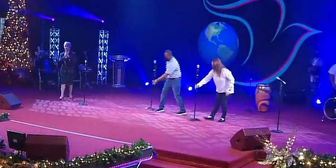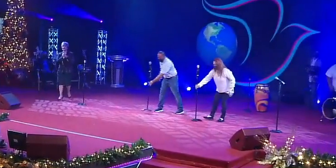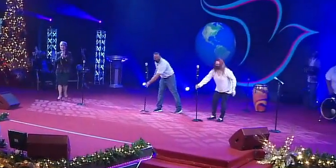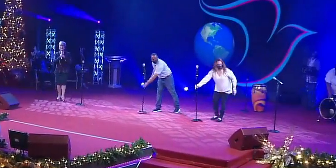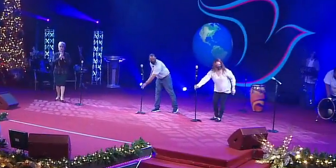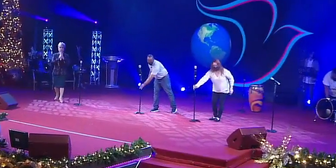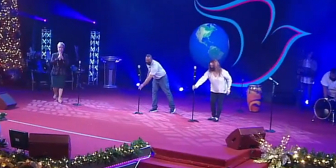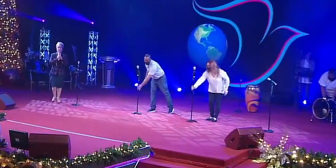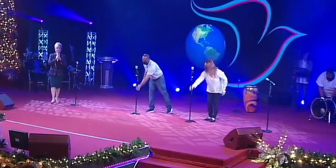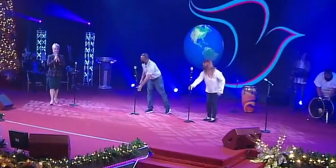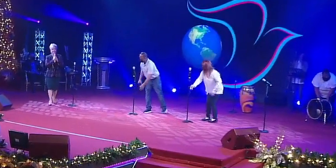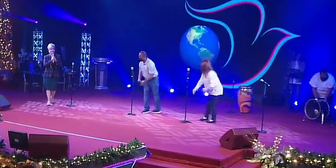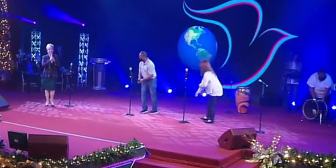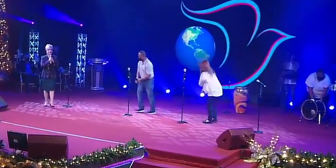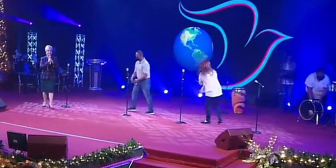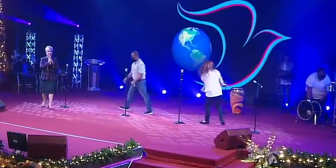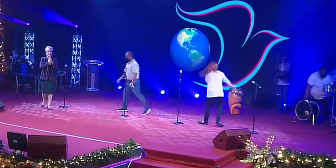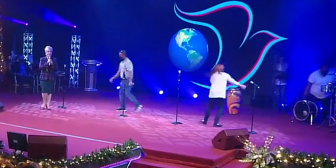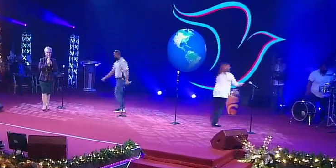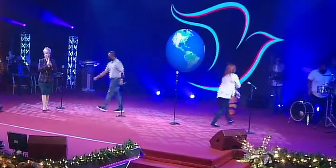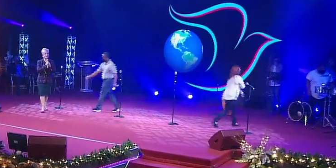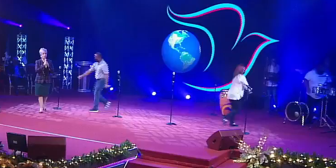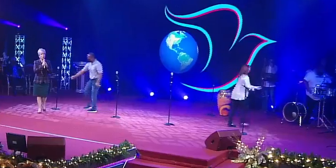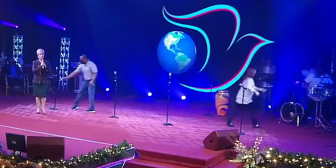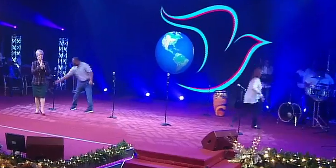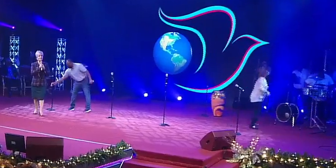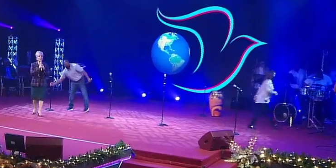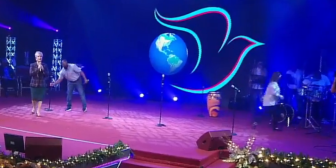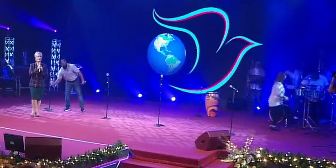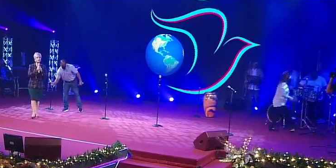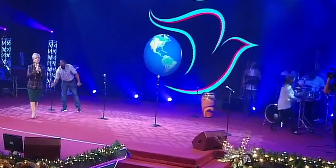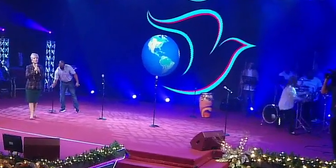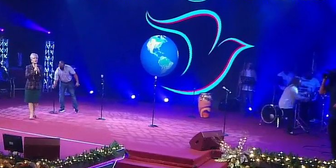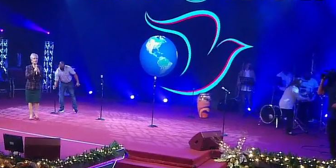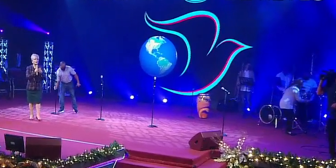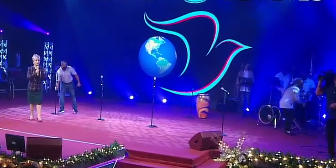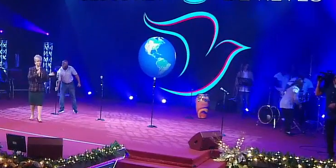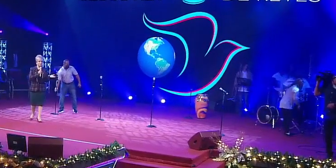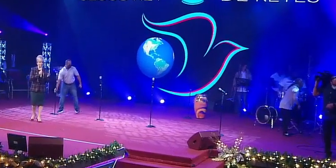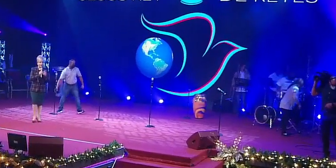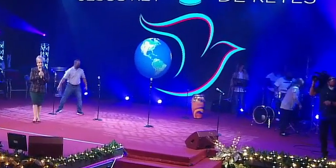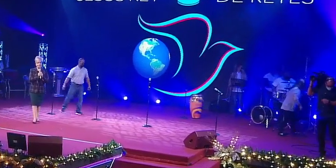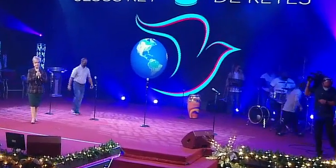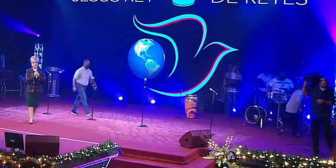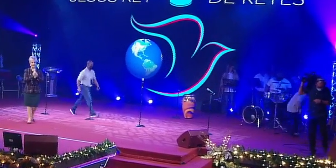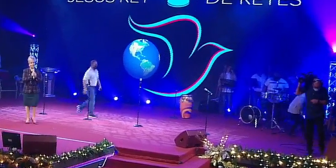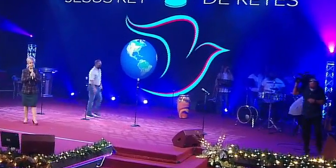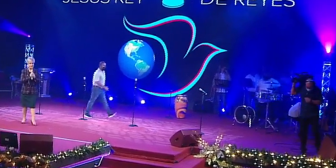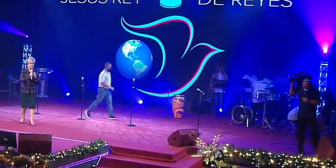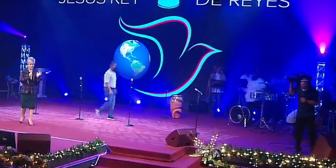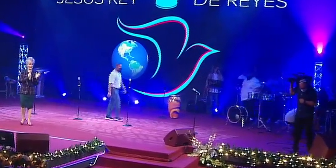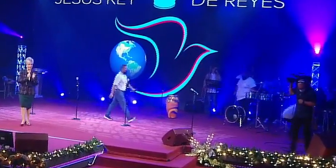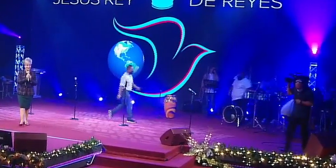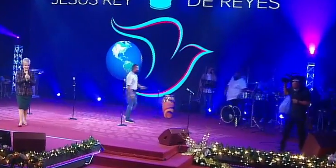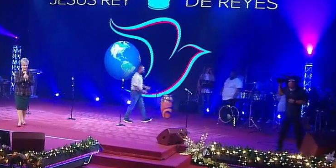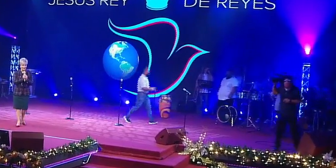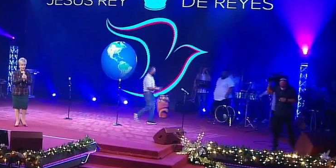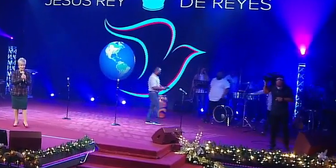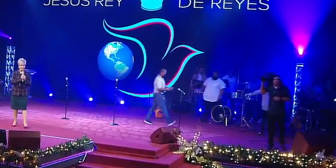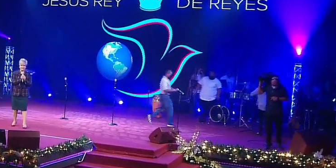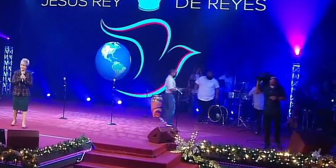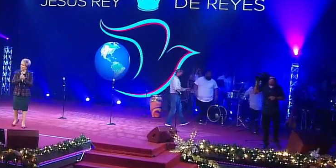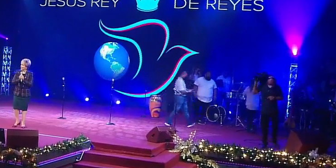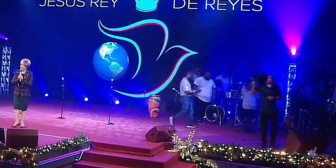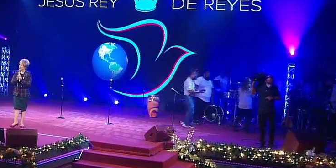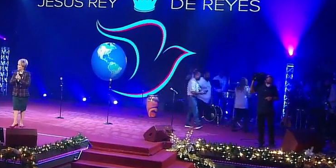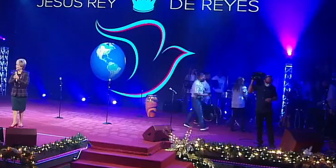Lo logramos. Y como muy bien dije, el último día que despedimos aquí, ¿verdad? El